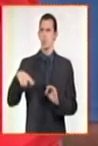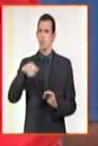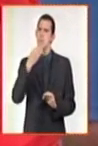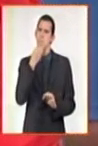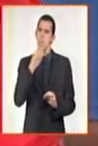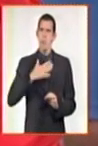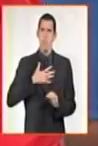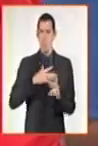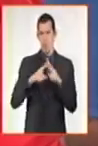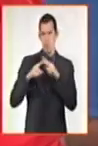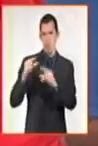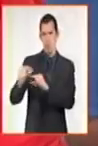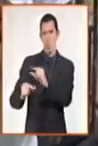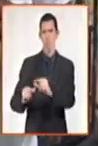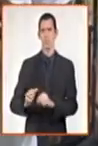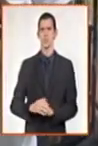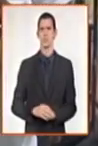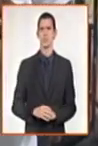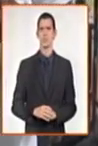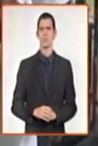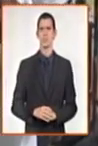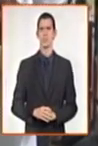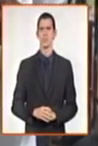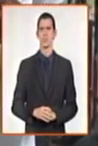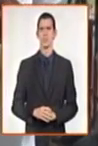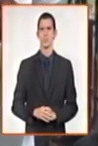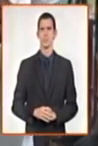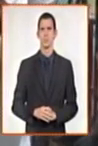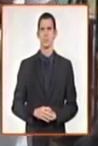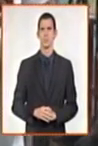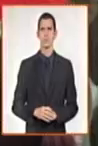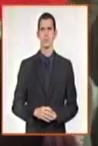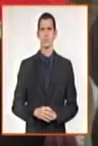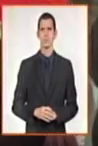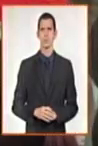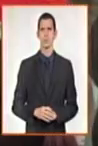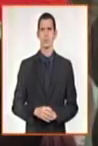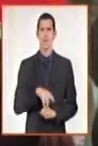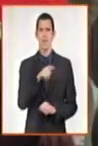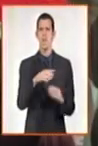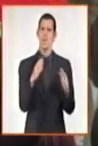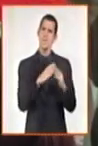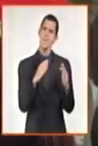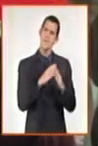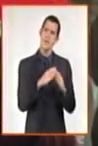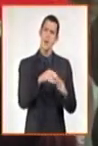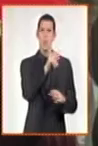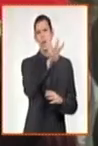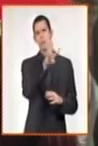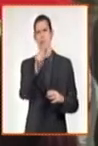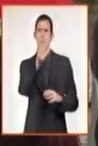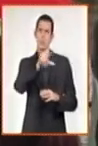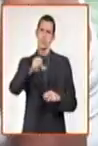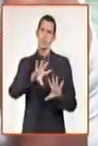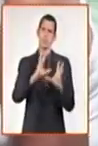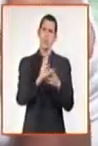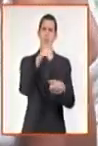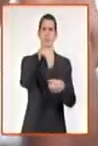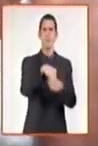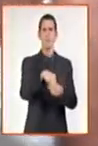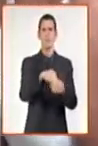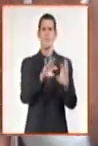viven 346 personas en 108 núcleos familiares. Allí sostuvo un nuevo encuentro con las autoridades municipales y